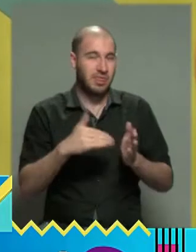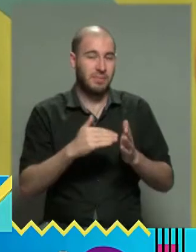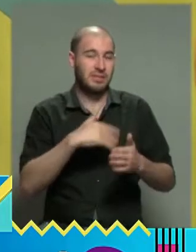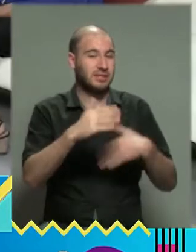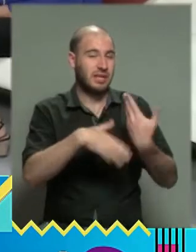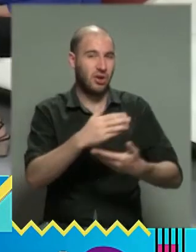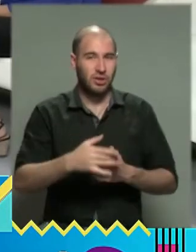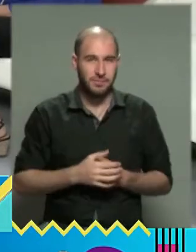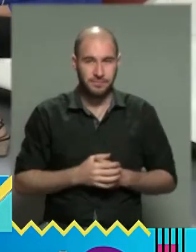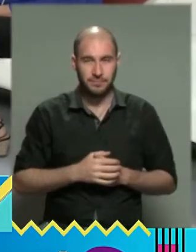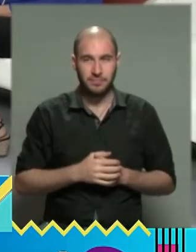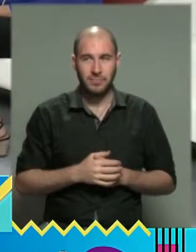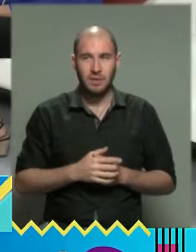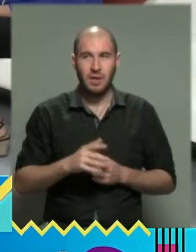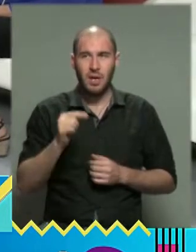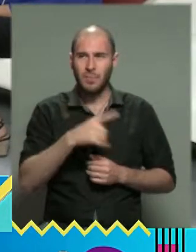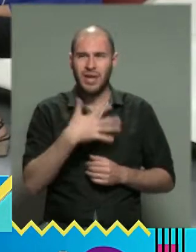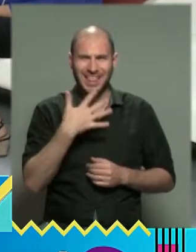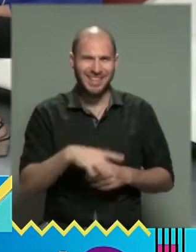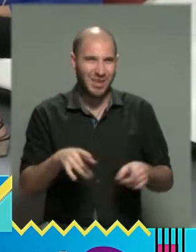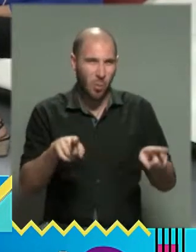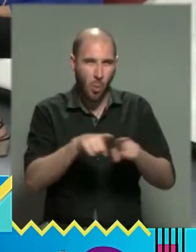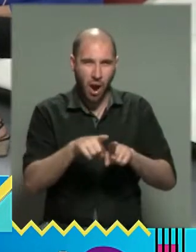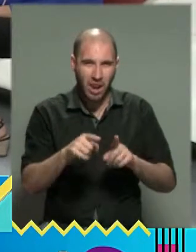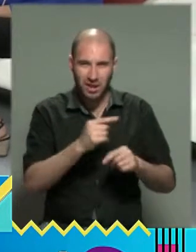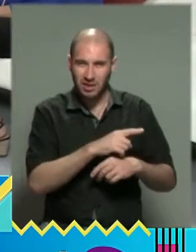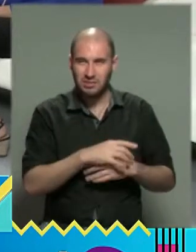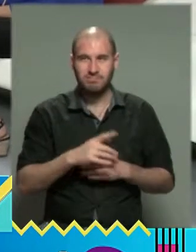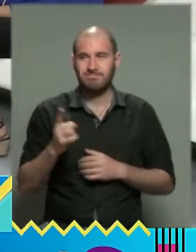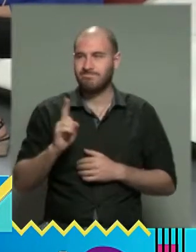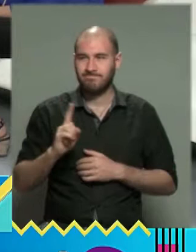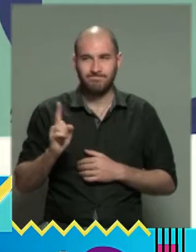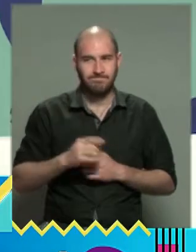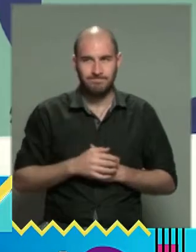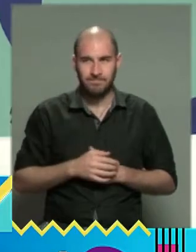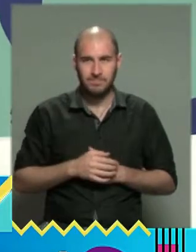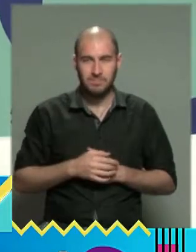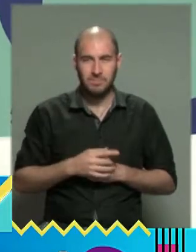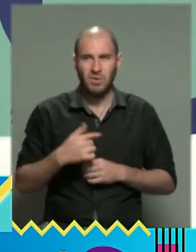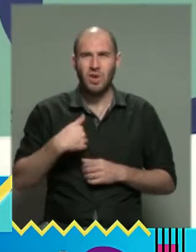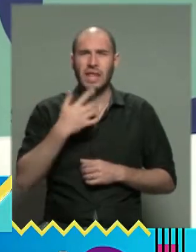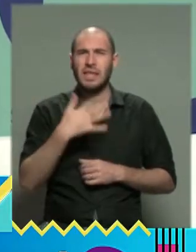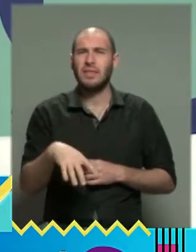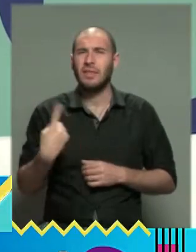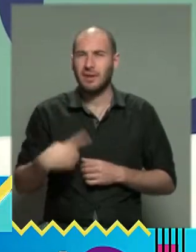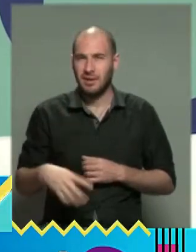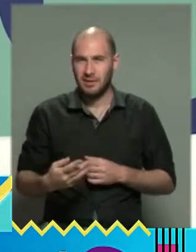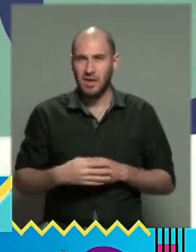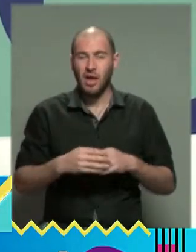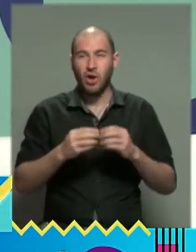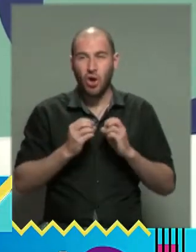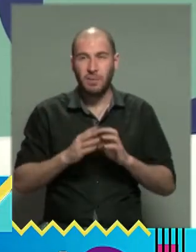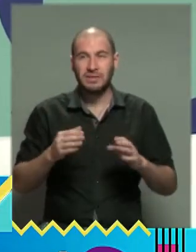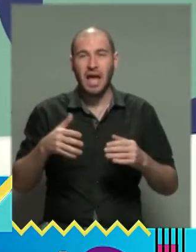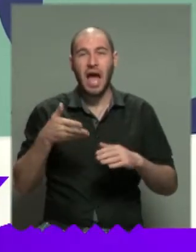desarrollo, ¿no? ¿Vos lo entendés de la misma manera que él? Yo entiendo que cuando empezó la